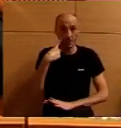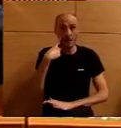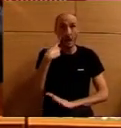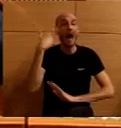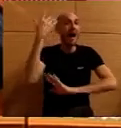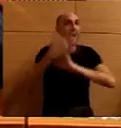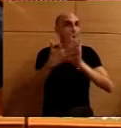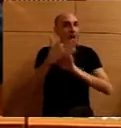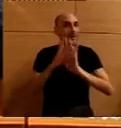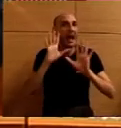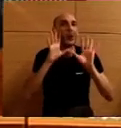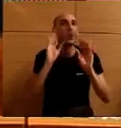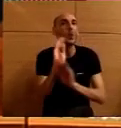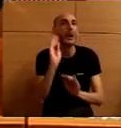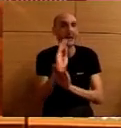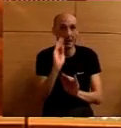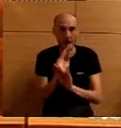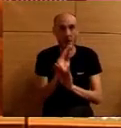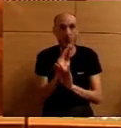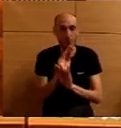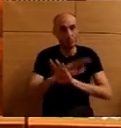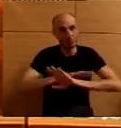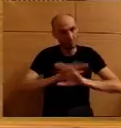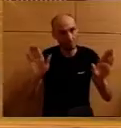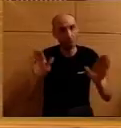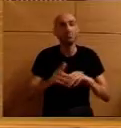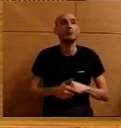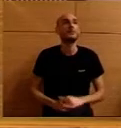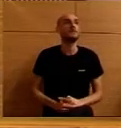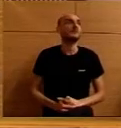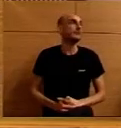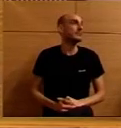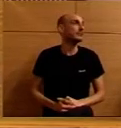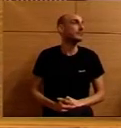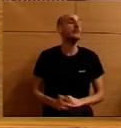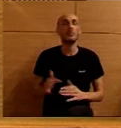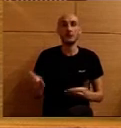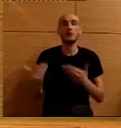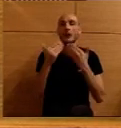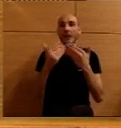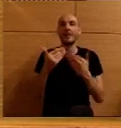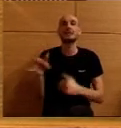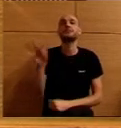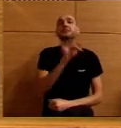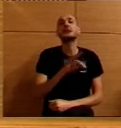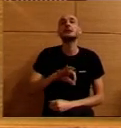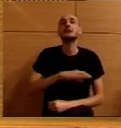vamos, no queda molt bé, no? Gràcies, president. Gràcies, senyor Rius. Senyora